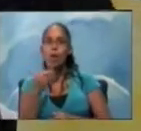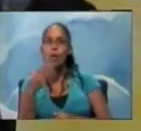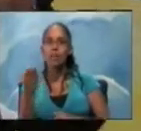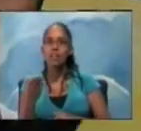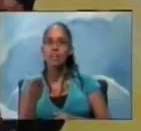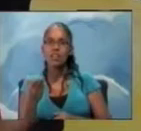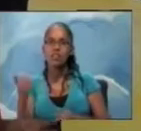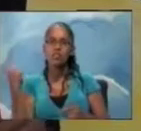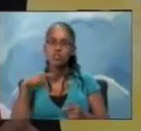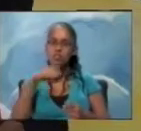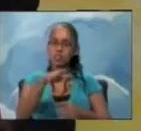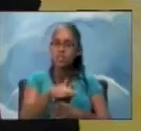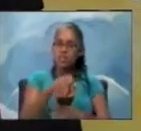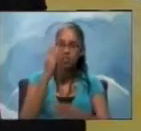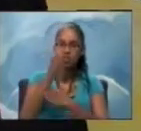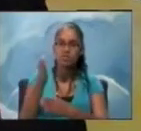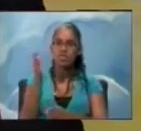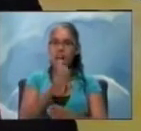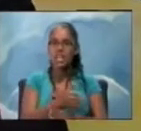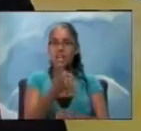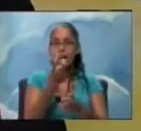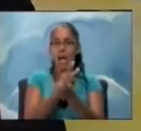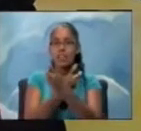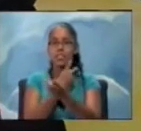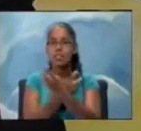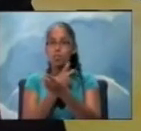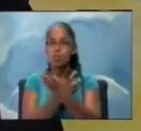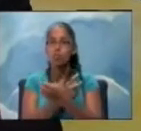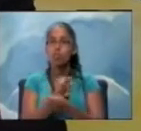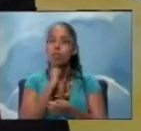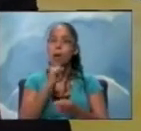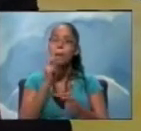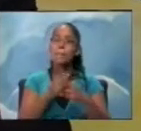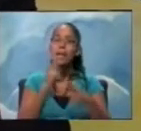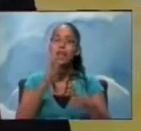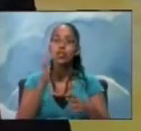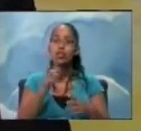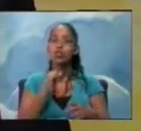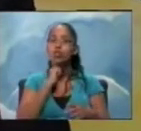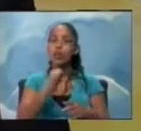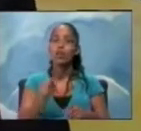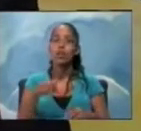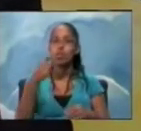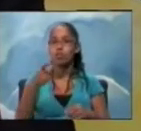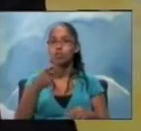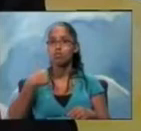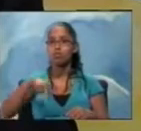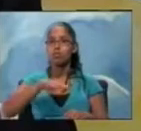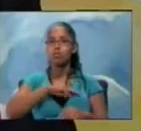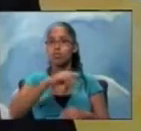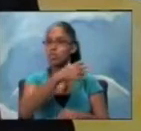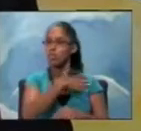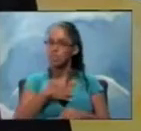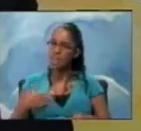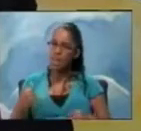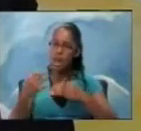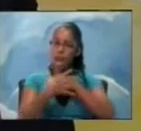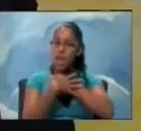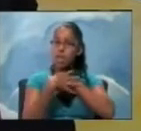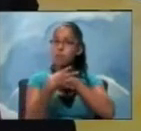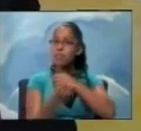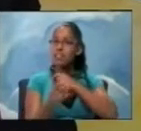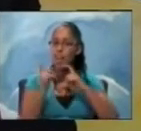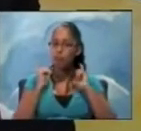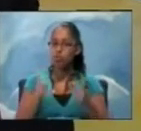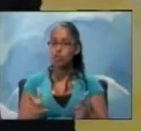metía a sacar demonios. Fíjense qué peligroso es cuando uno quiere imitar autoridad. Y esto es un peligro